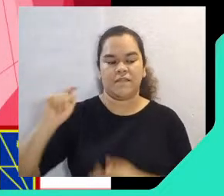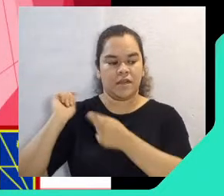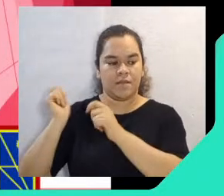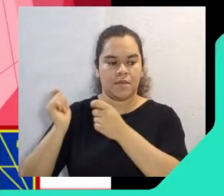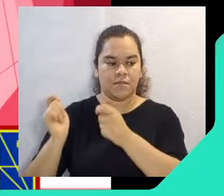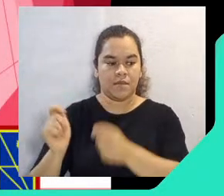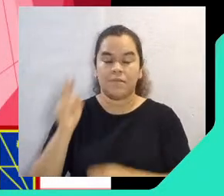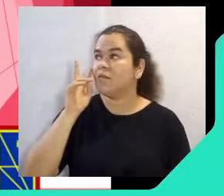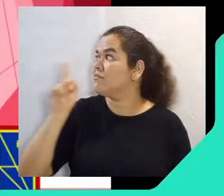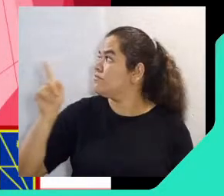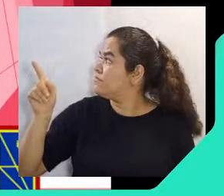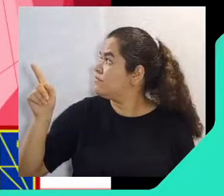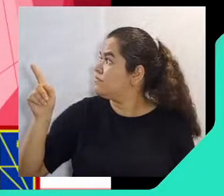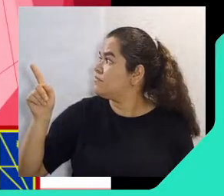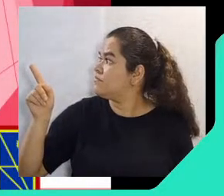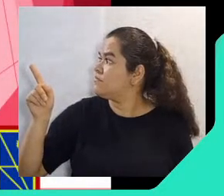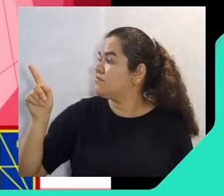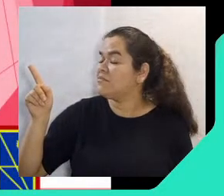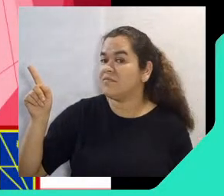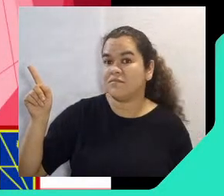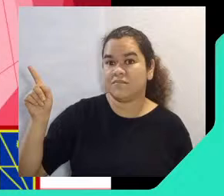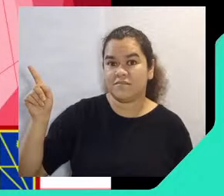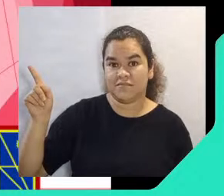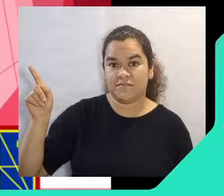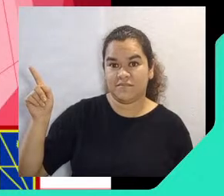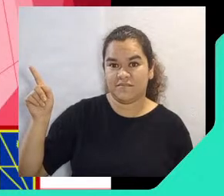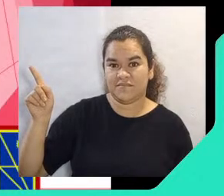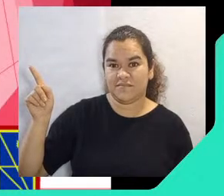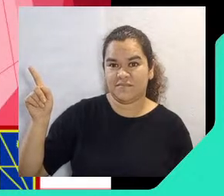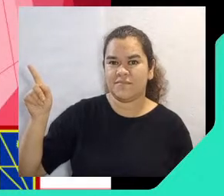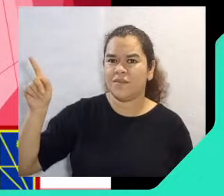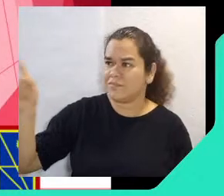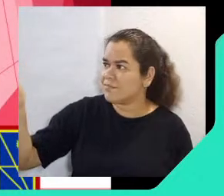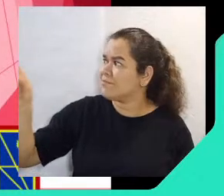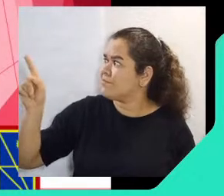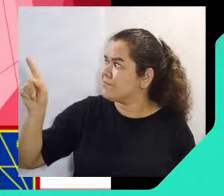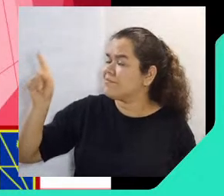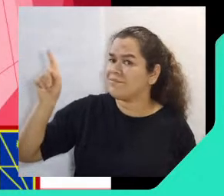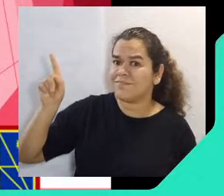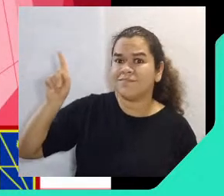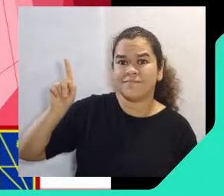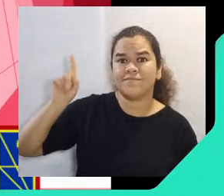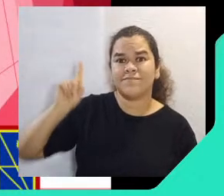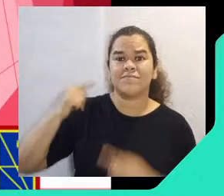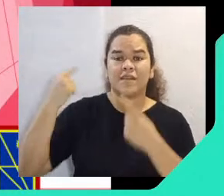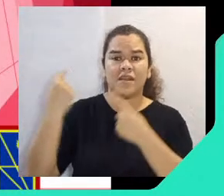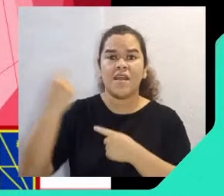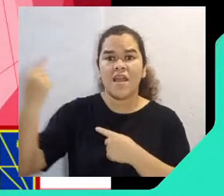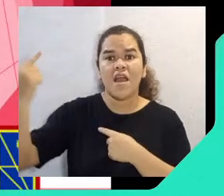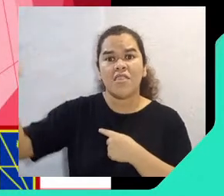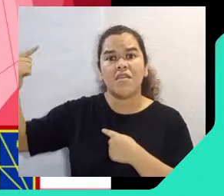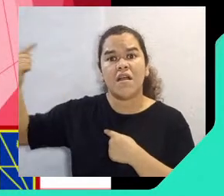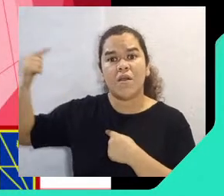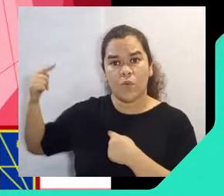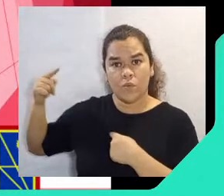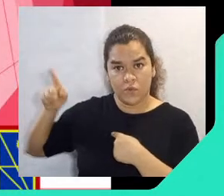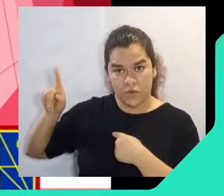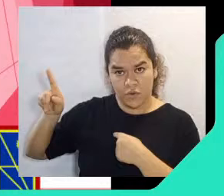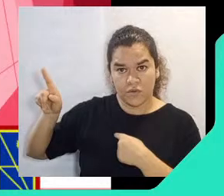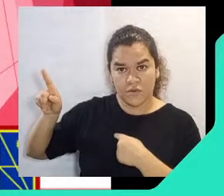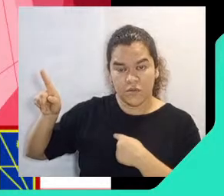tienen estaciones totales, GPS, drones, teodolitos, niveles, que cada uno de